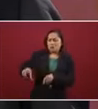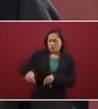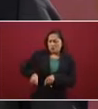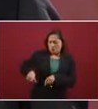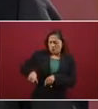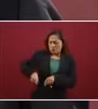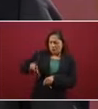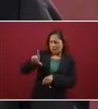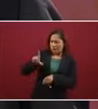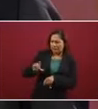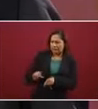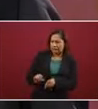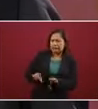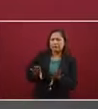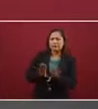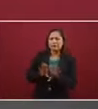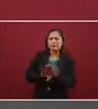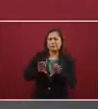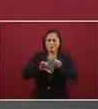como país.